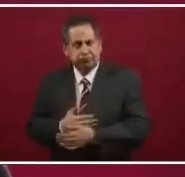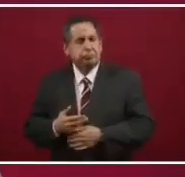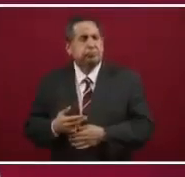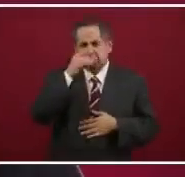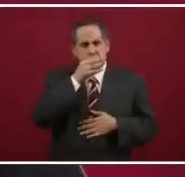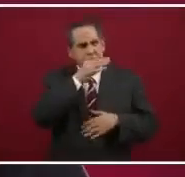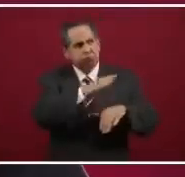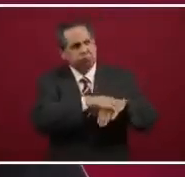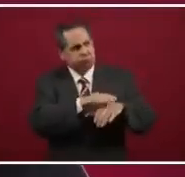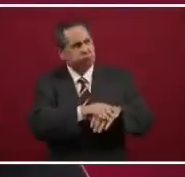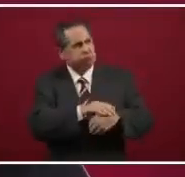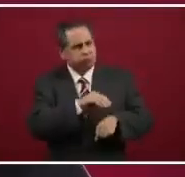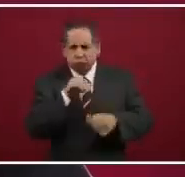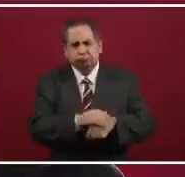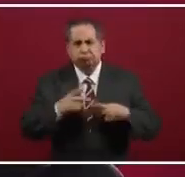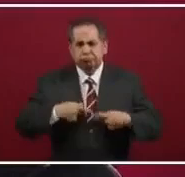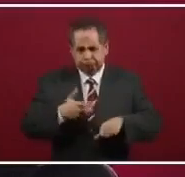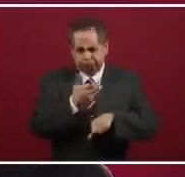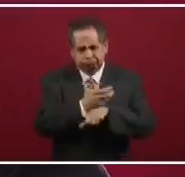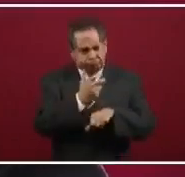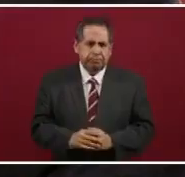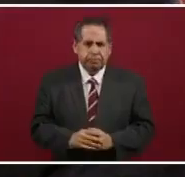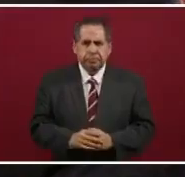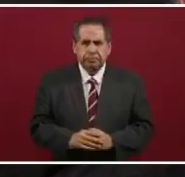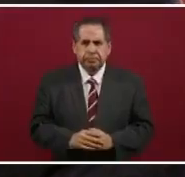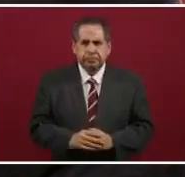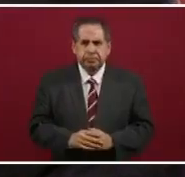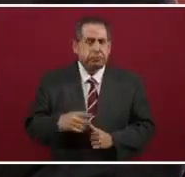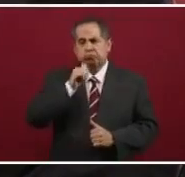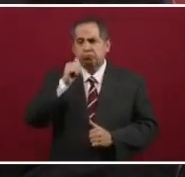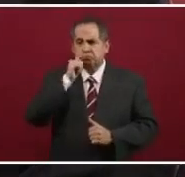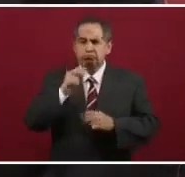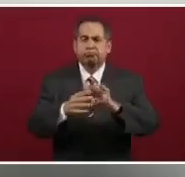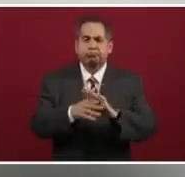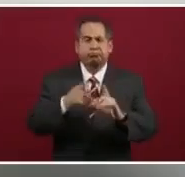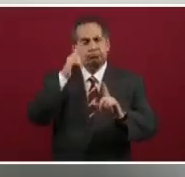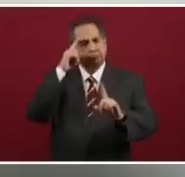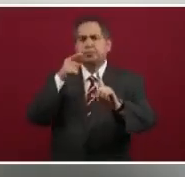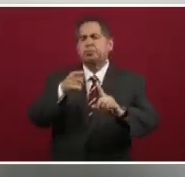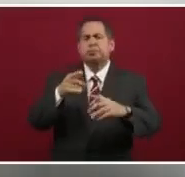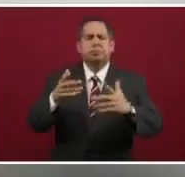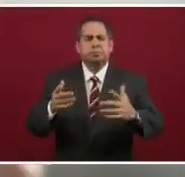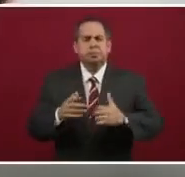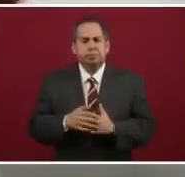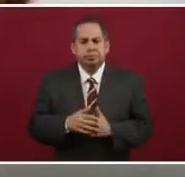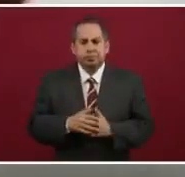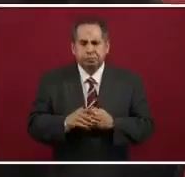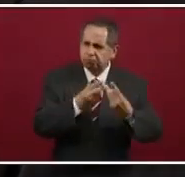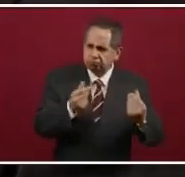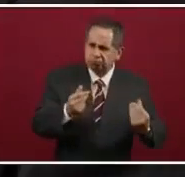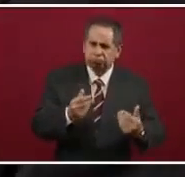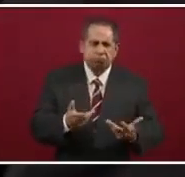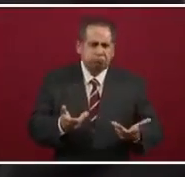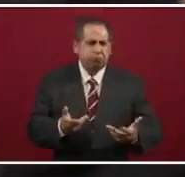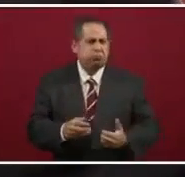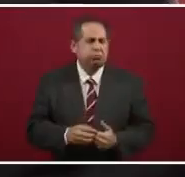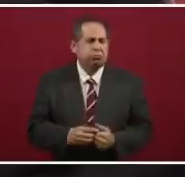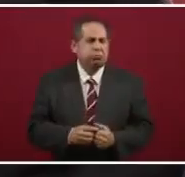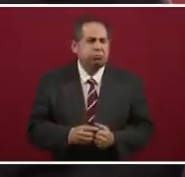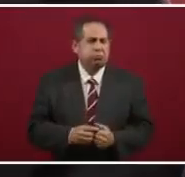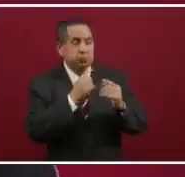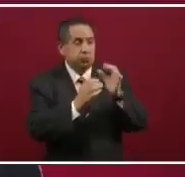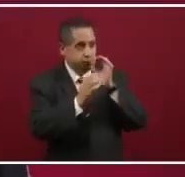seguir siendo amigo del pueblo estadounidense. Nosotros siempre vamos a buscar resolver diferencias mediante